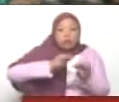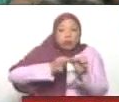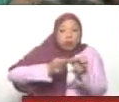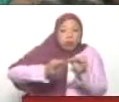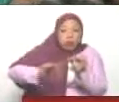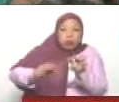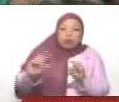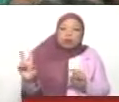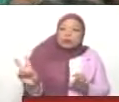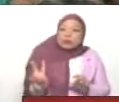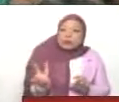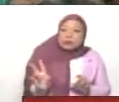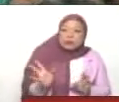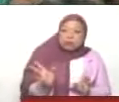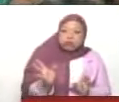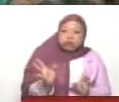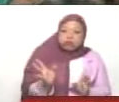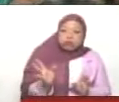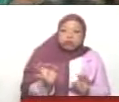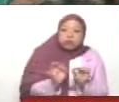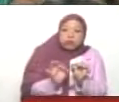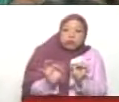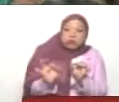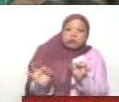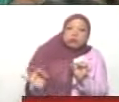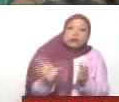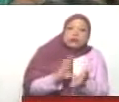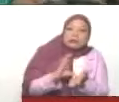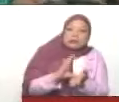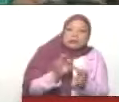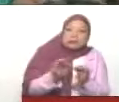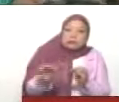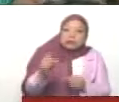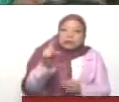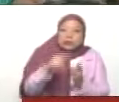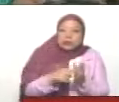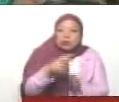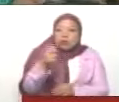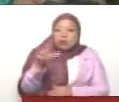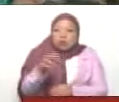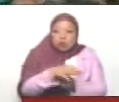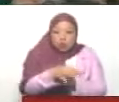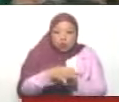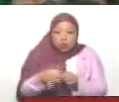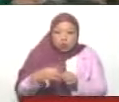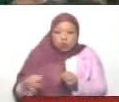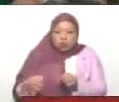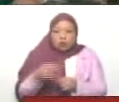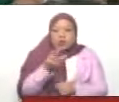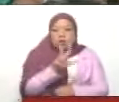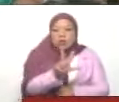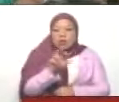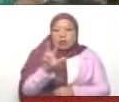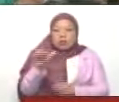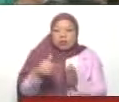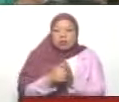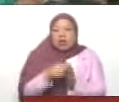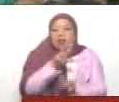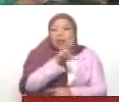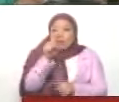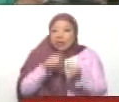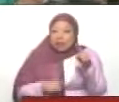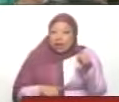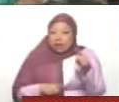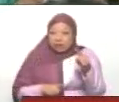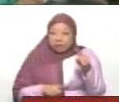del país, tomando en cuenta que fueron solo 103 municipios de los 300, o sea, la tercera parte de los